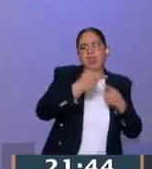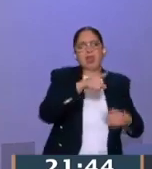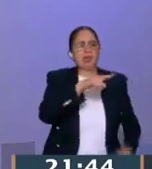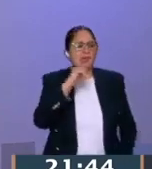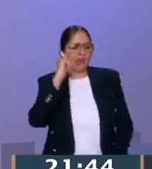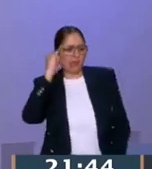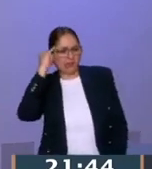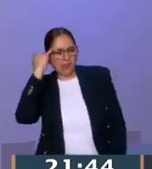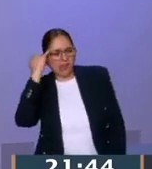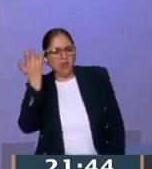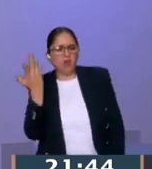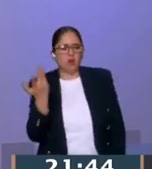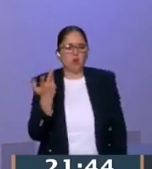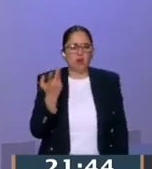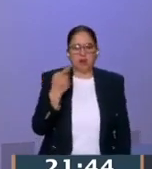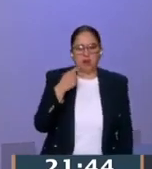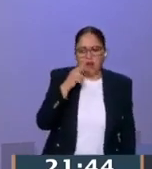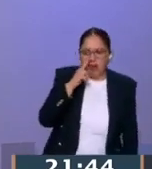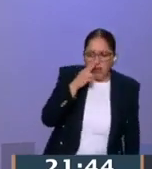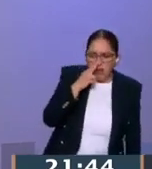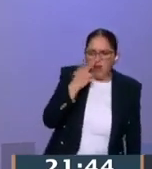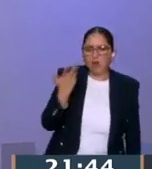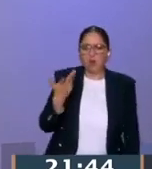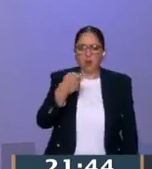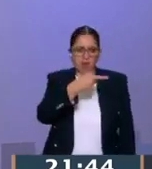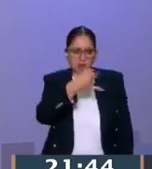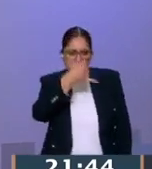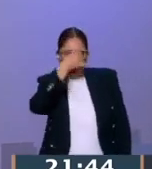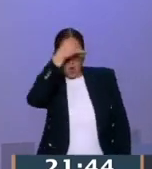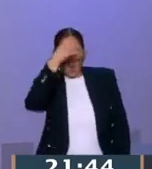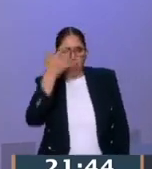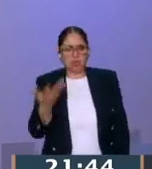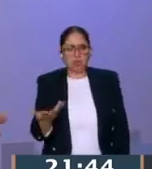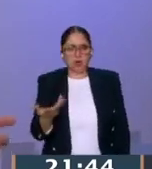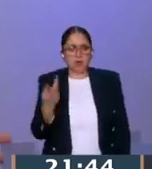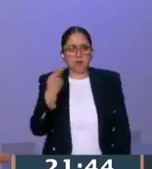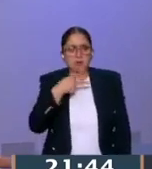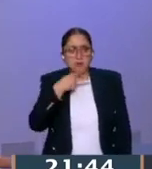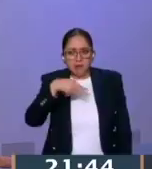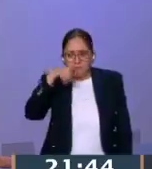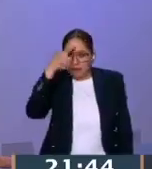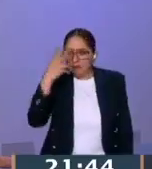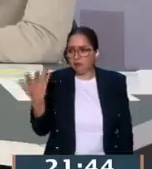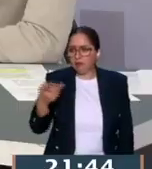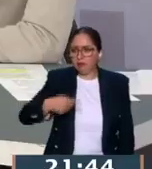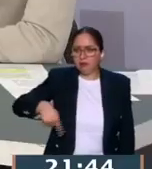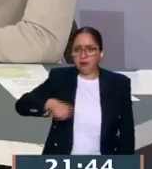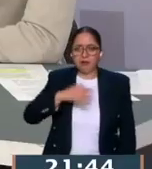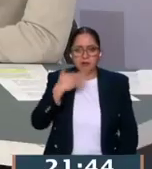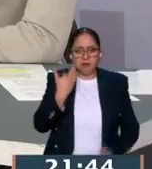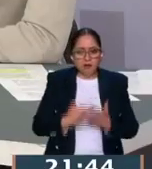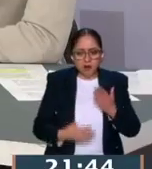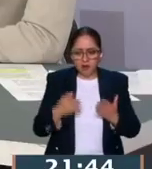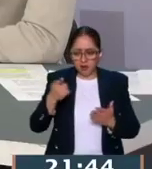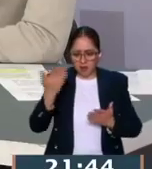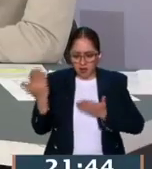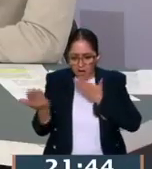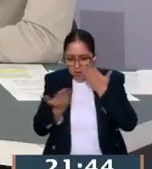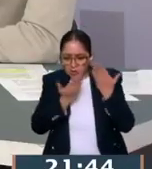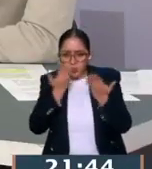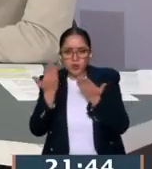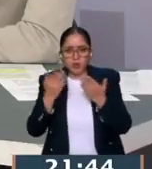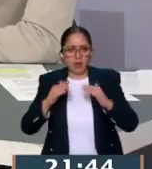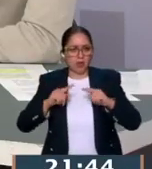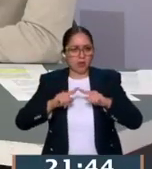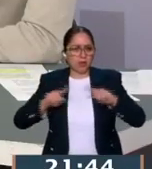nacos, ignorantes, y también se crea una especie de elitismo que tiene que ver con lo académico. Entonces de pronto empiezan